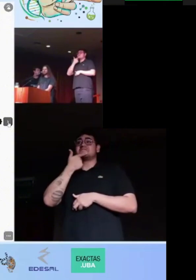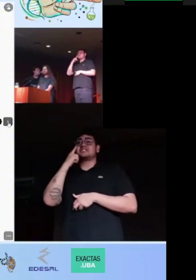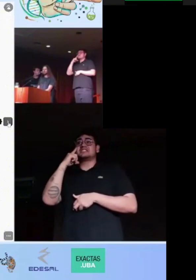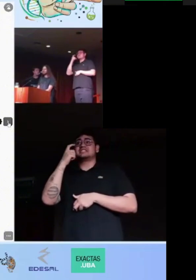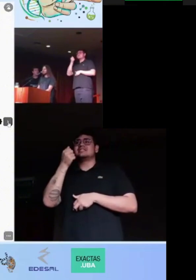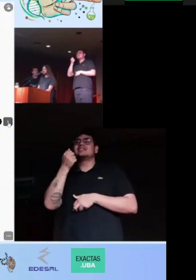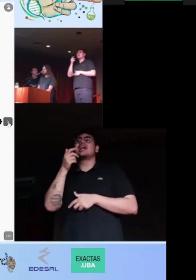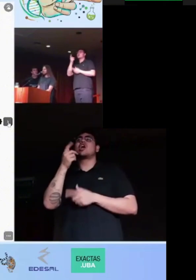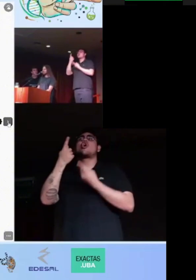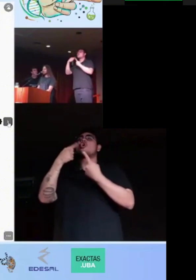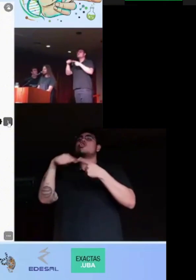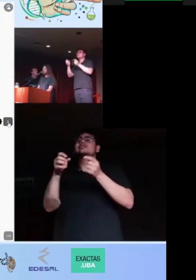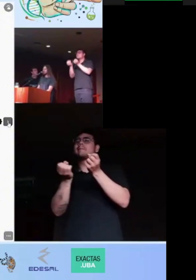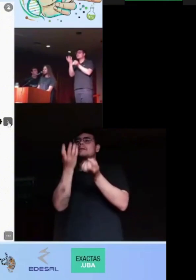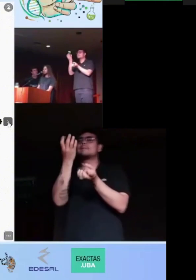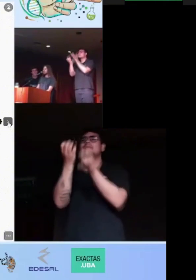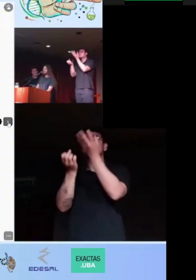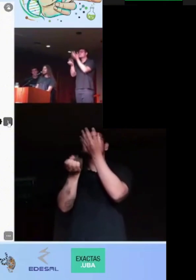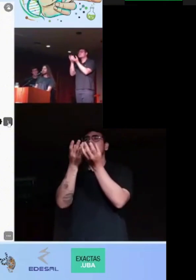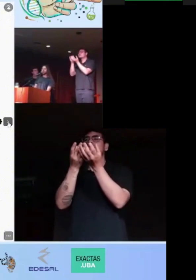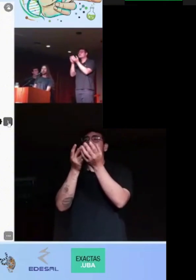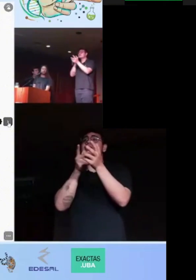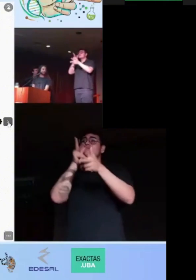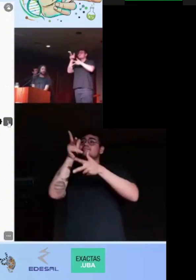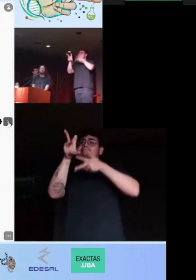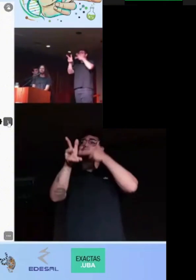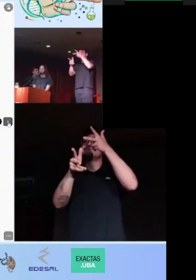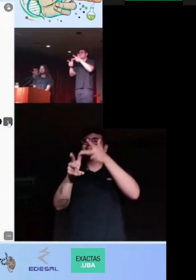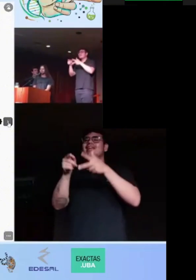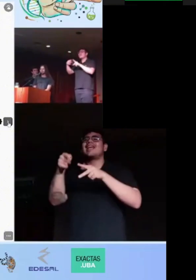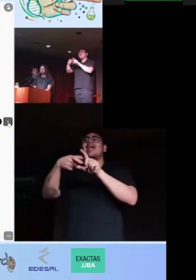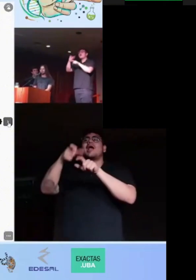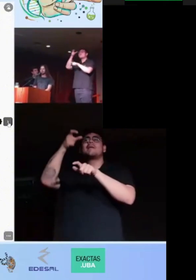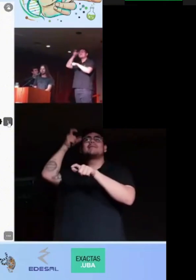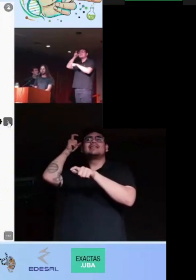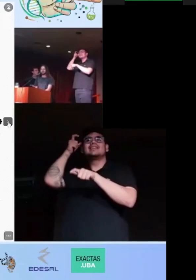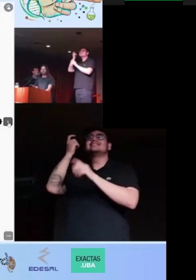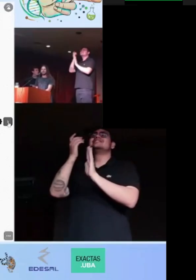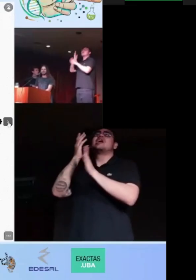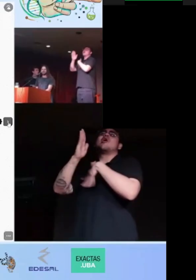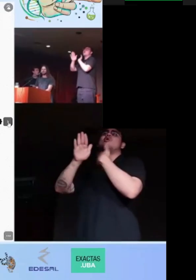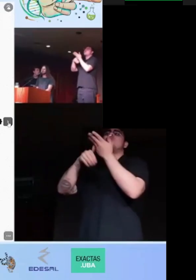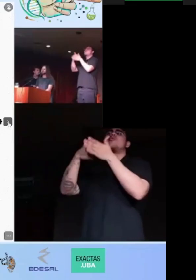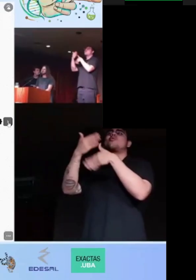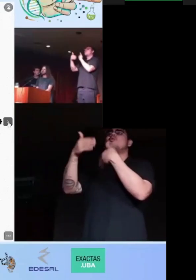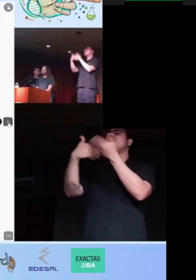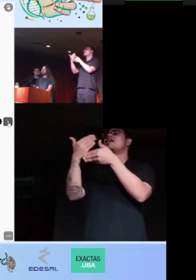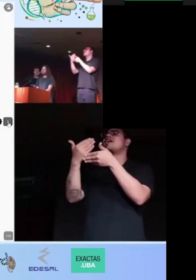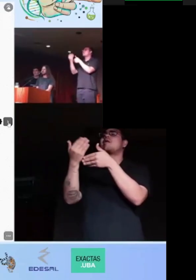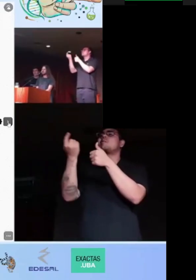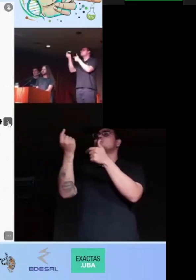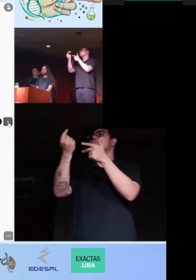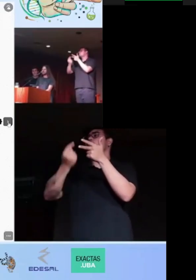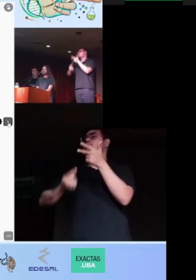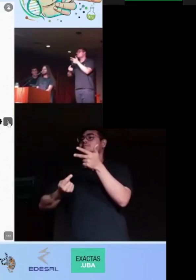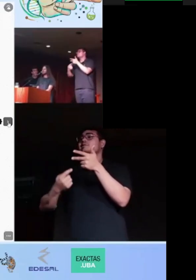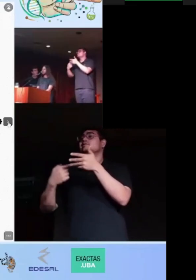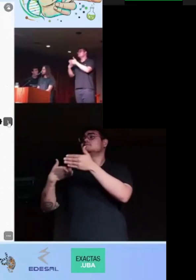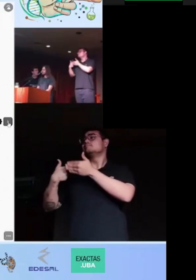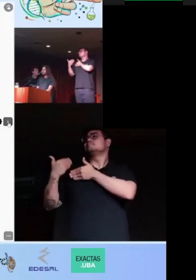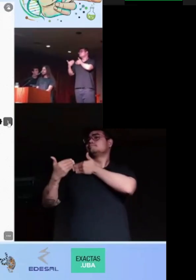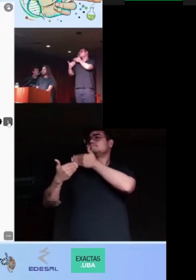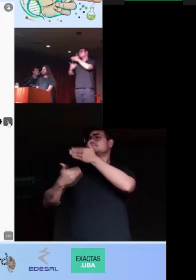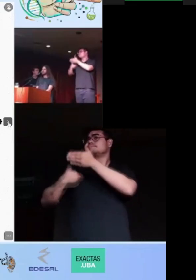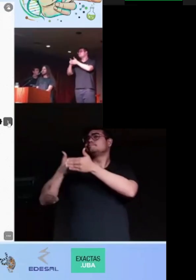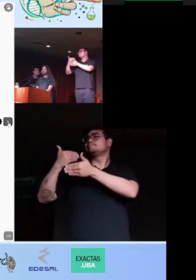poder construir este vocablo a partir del juego, que ahora Tobías se lo va a explicar. Ha sido un proceso